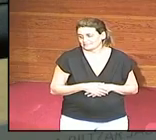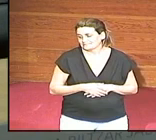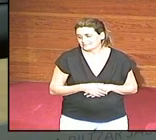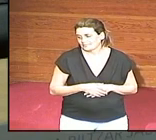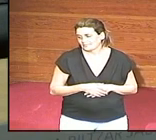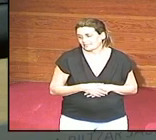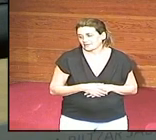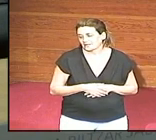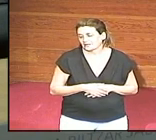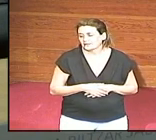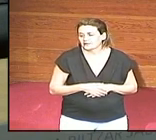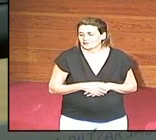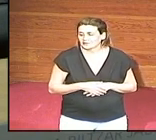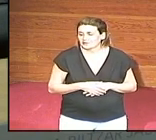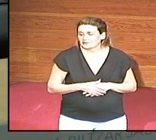Ella es Galina.